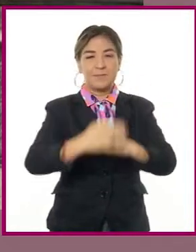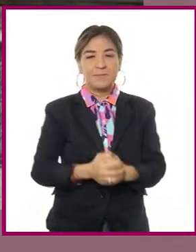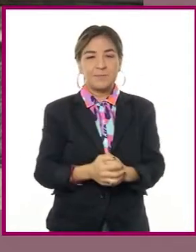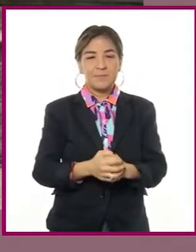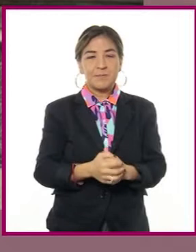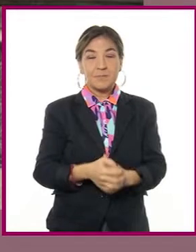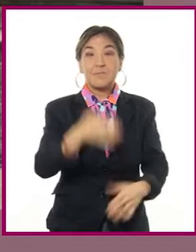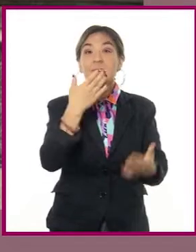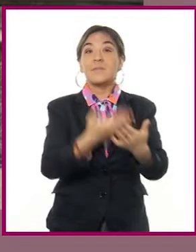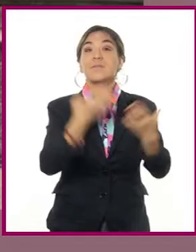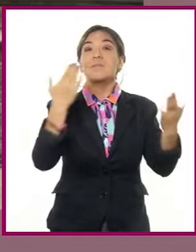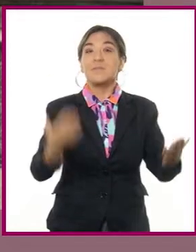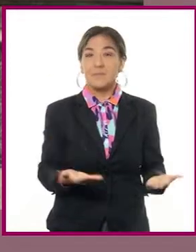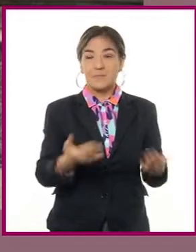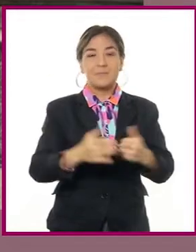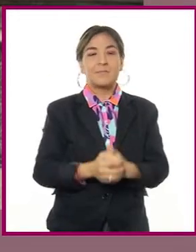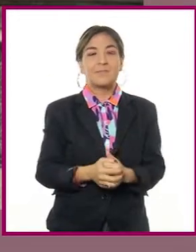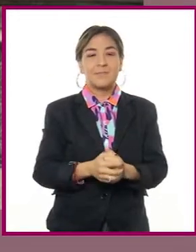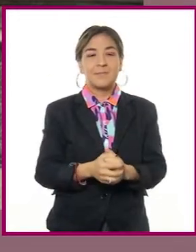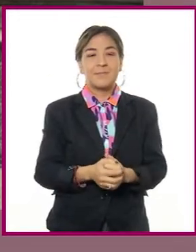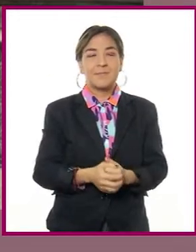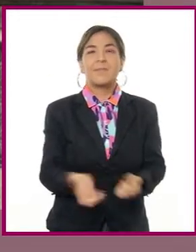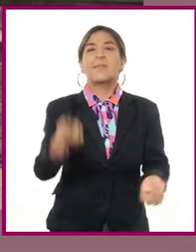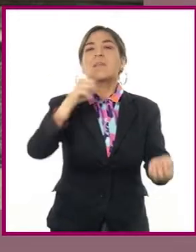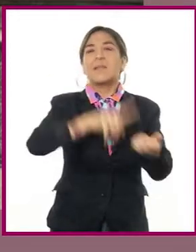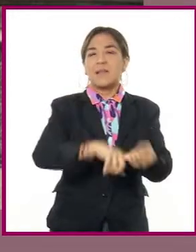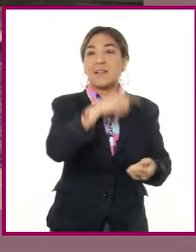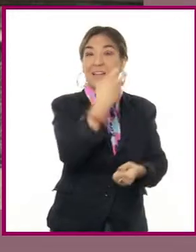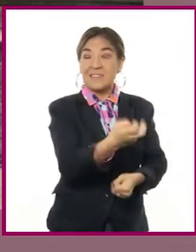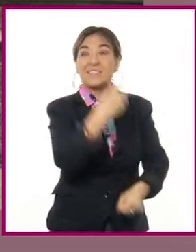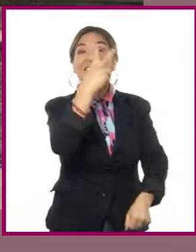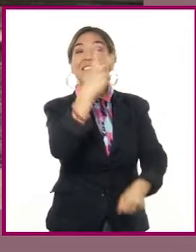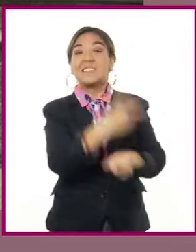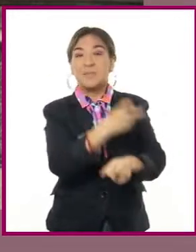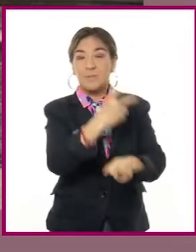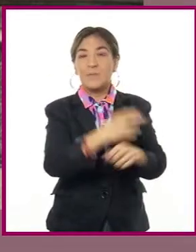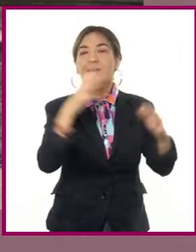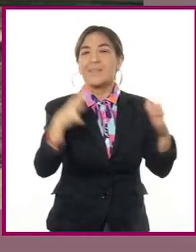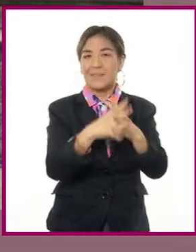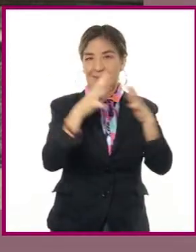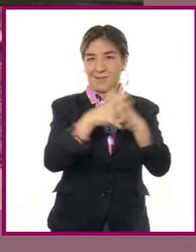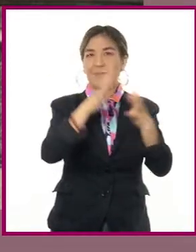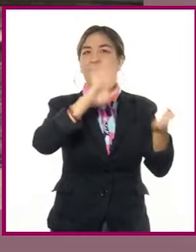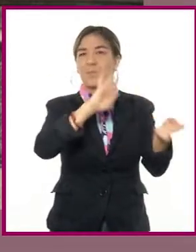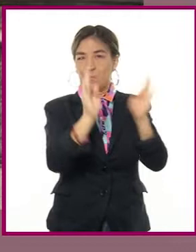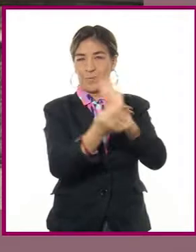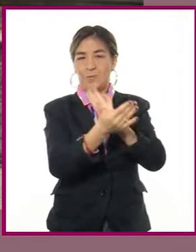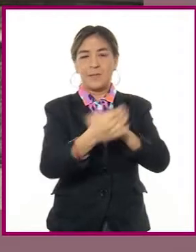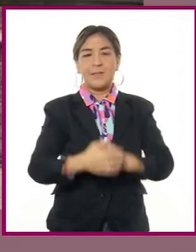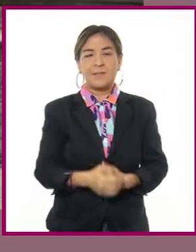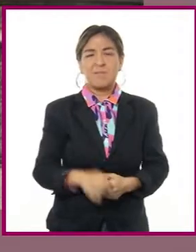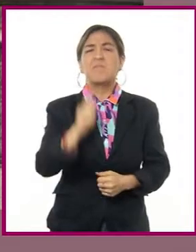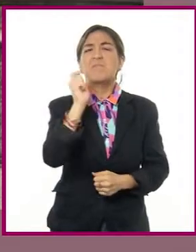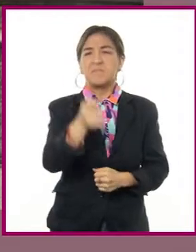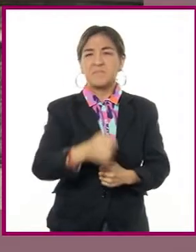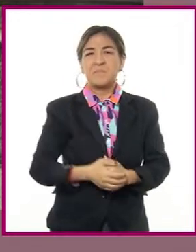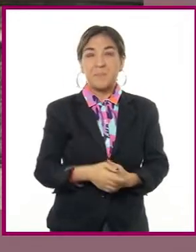Pero ahora vamos a entrar en el inicio de la Segunda. Se trata de la crisis